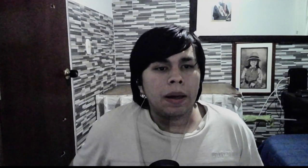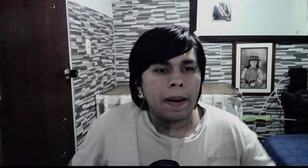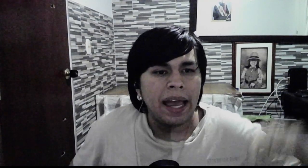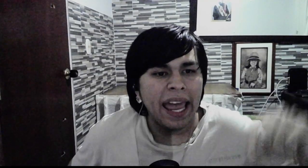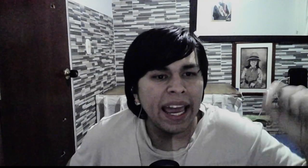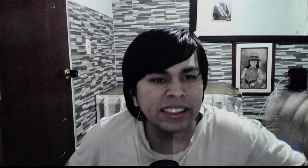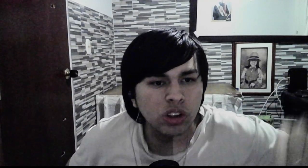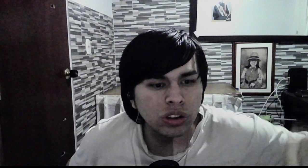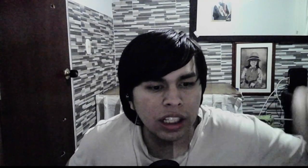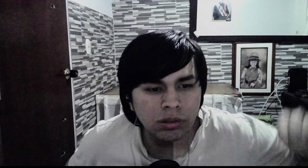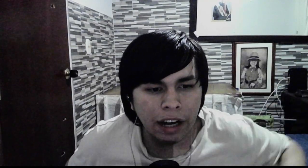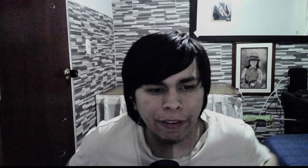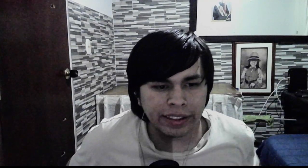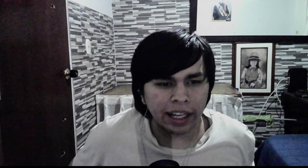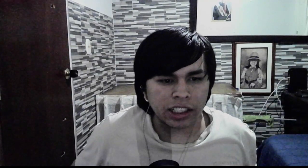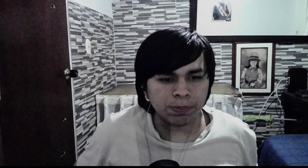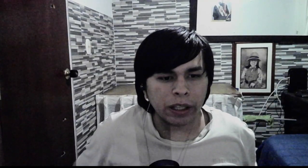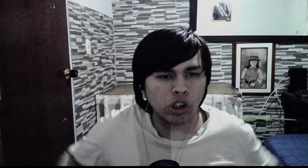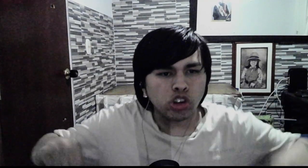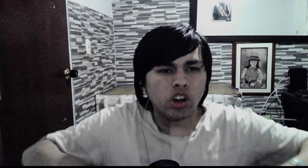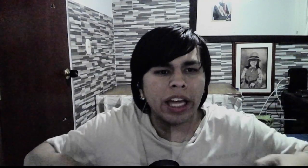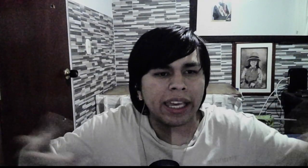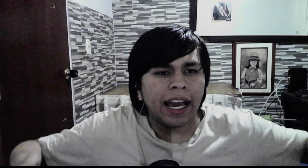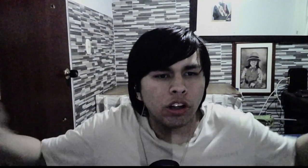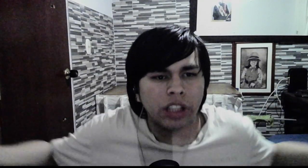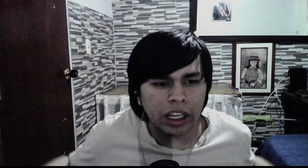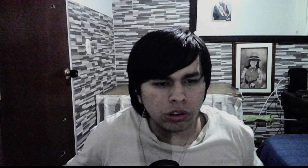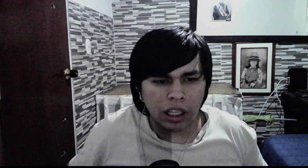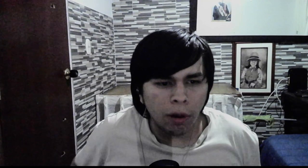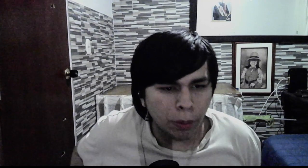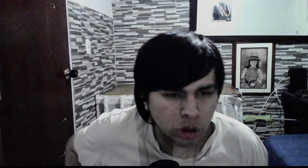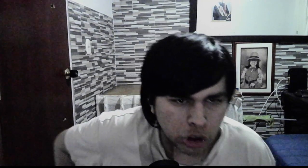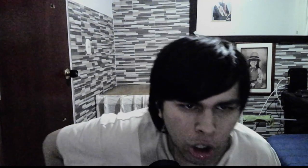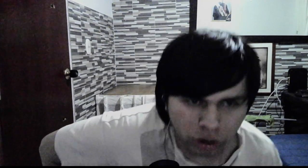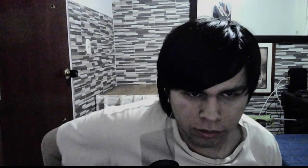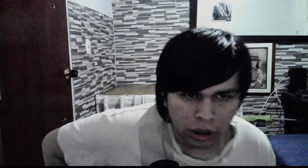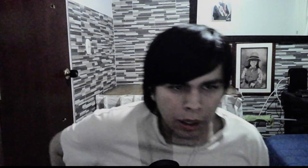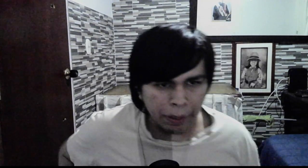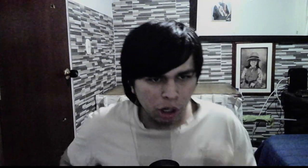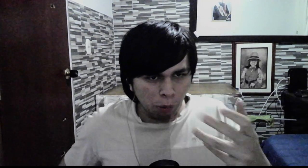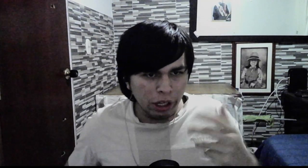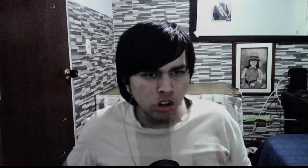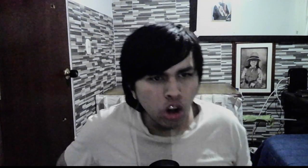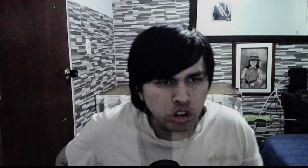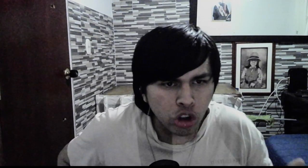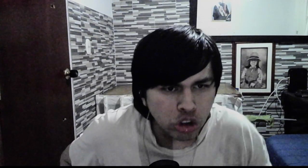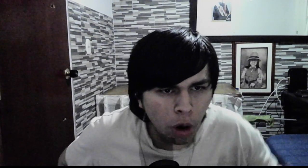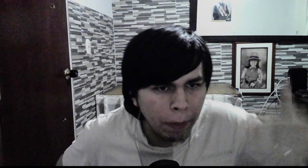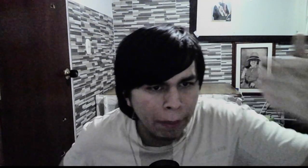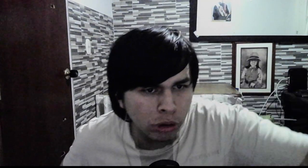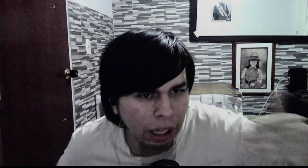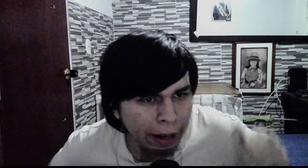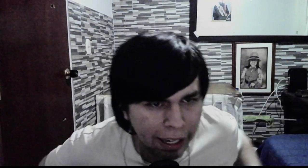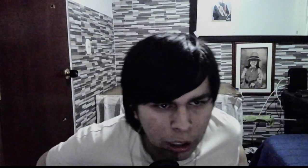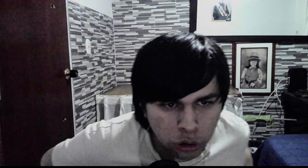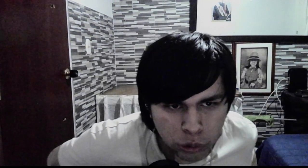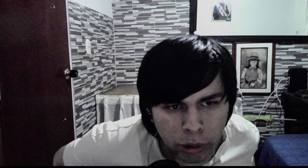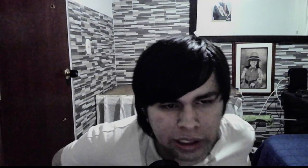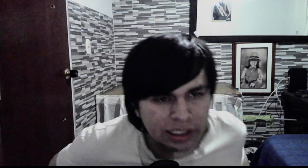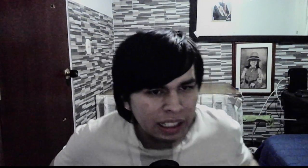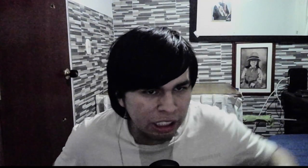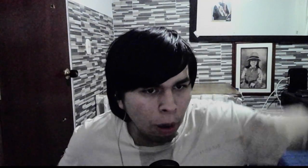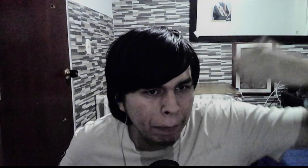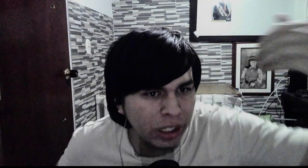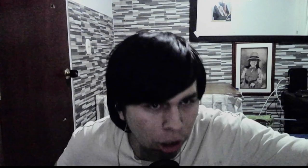pero esto si es una falta de respeto Dónde quedan los derechos de la oposición Pero bueno no soy yo vamos a leer los